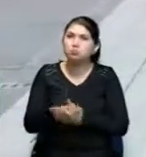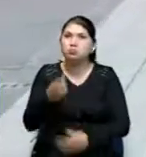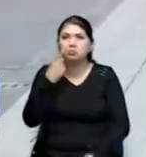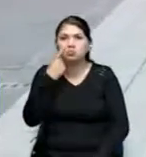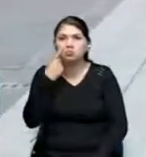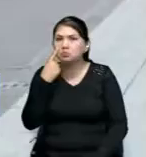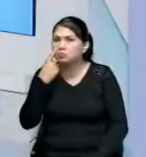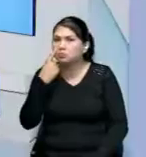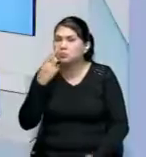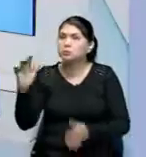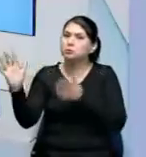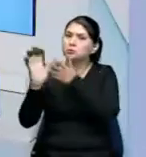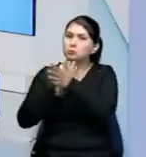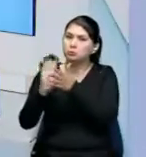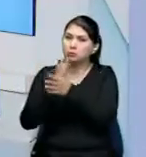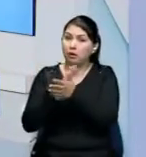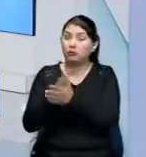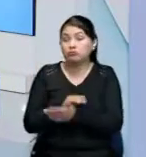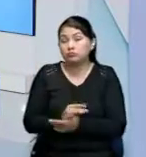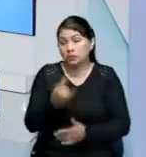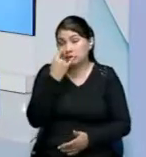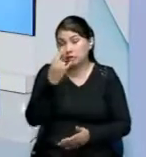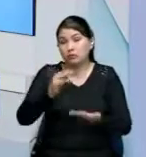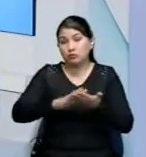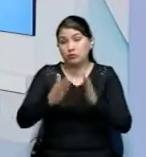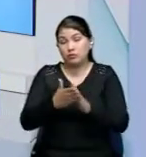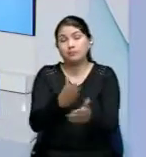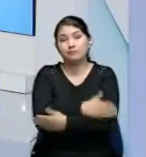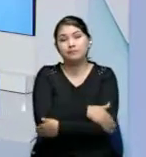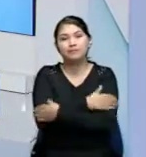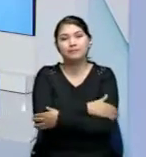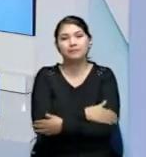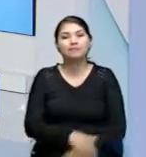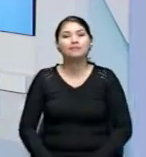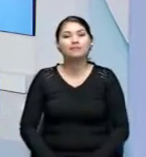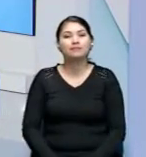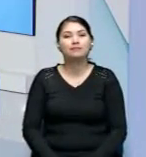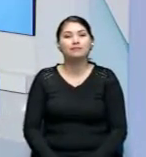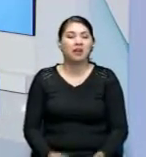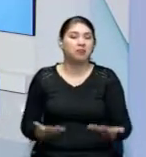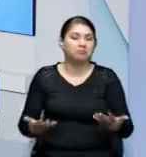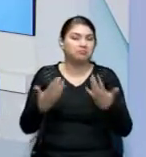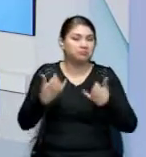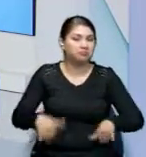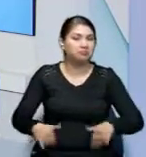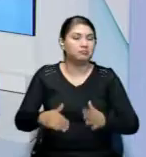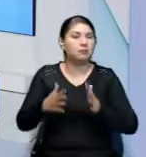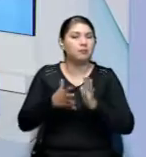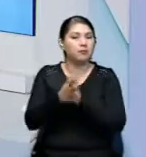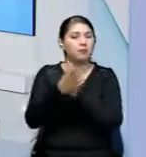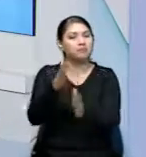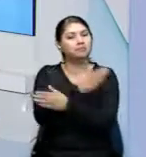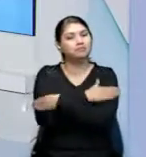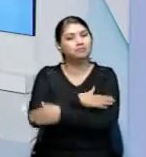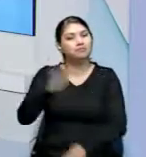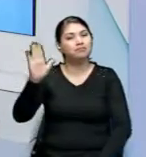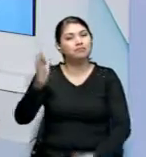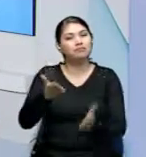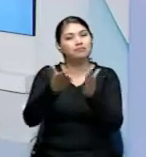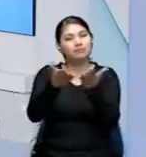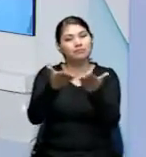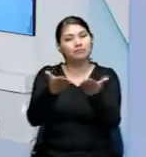a esta información que le interesa a la comunidad pamplonesa por ahora es todo me despido y les doy paso a ustedes en el centro de noticias que tengan